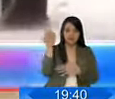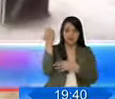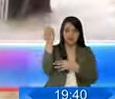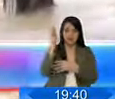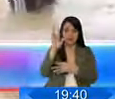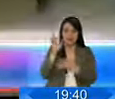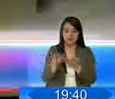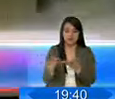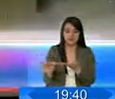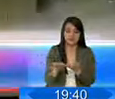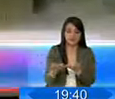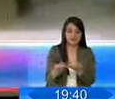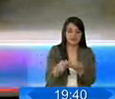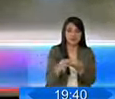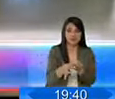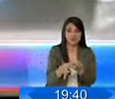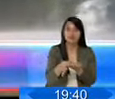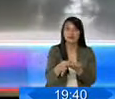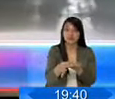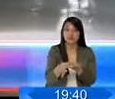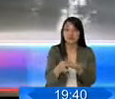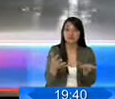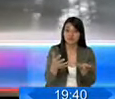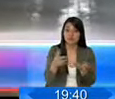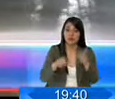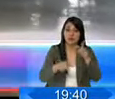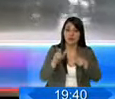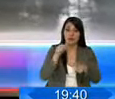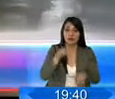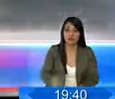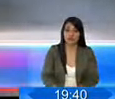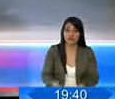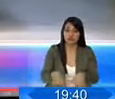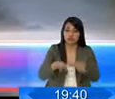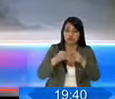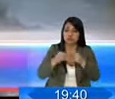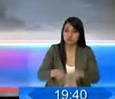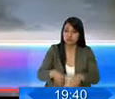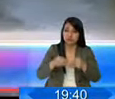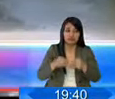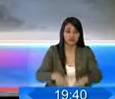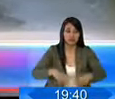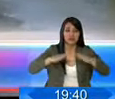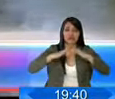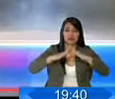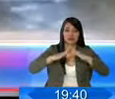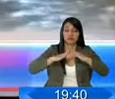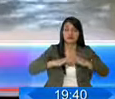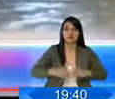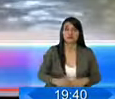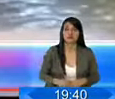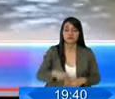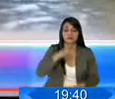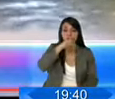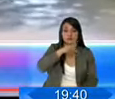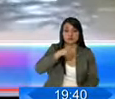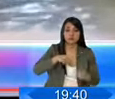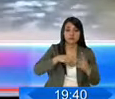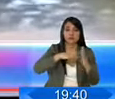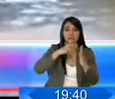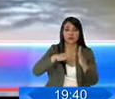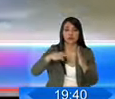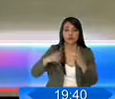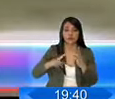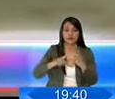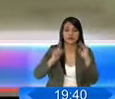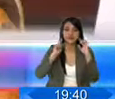tres cantones, donde hubo afectaciones, entre ellas inundaciones y pérdidas materiales. El cantón Puerto Viejo, Montecristi y San